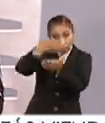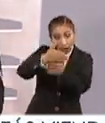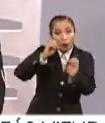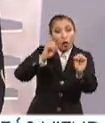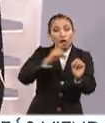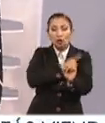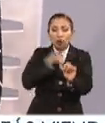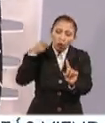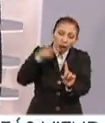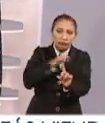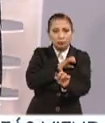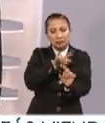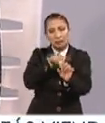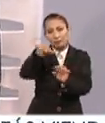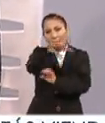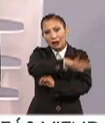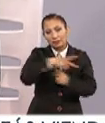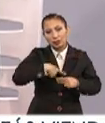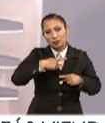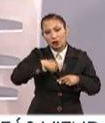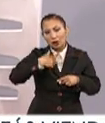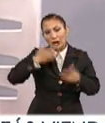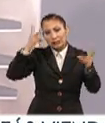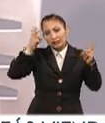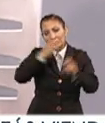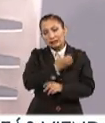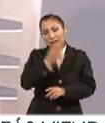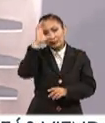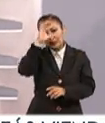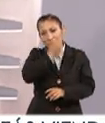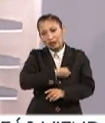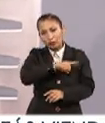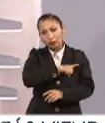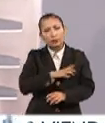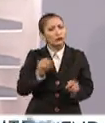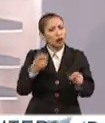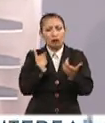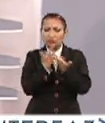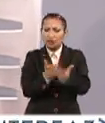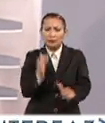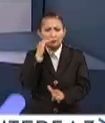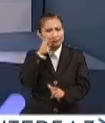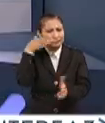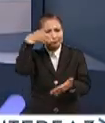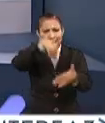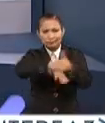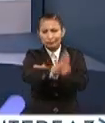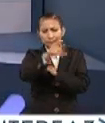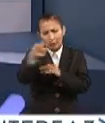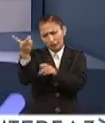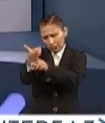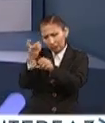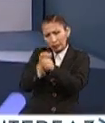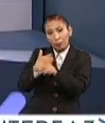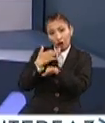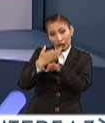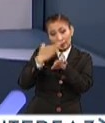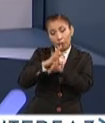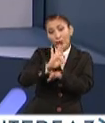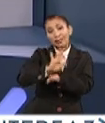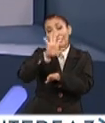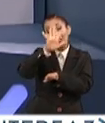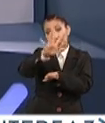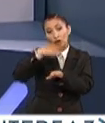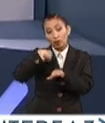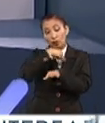o es específicamente para gente especializada en las ciencias de la salud. No, la entrada es libre. Realmente invitamos, ahorita hay